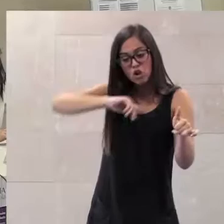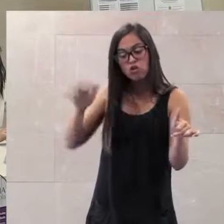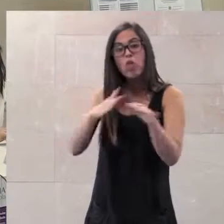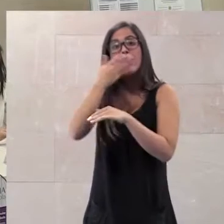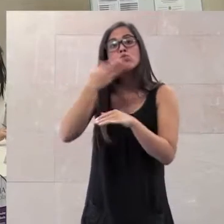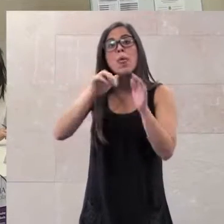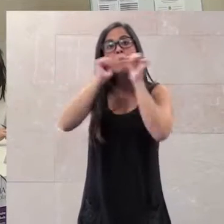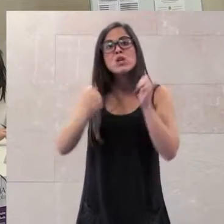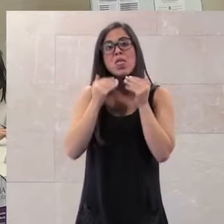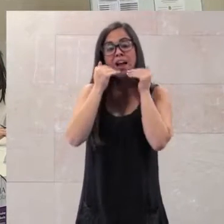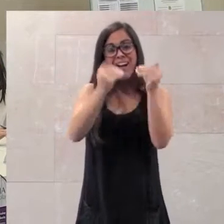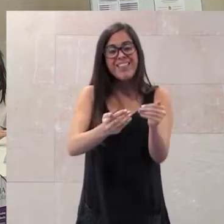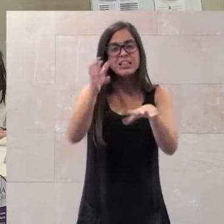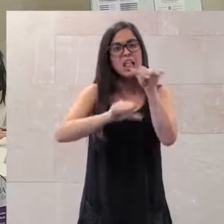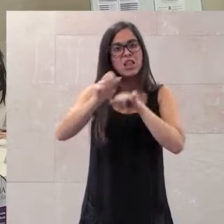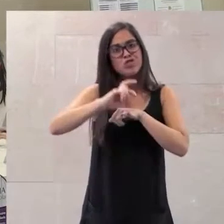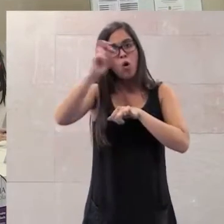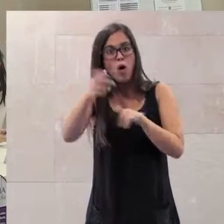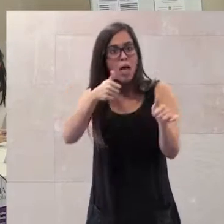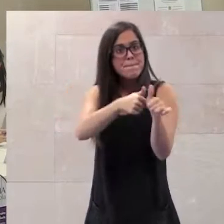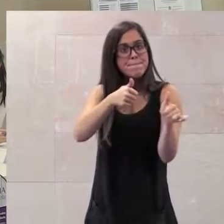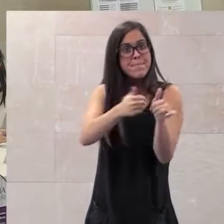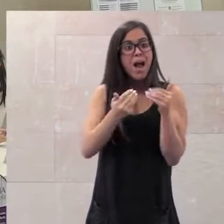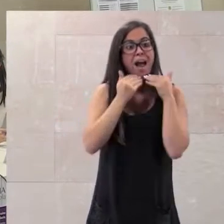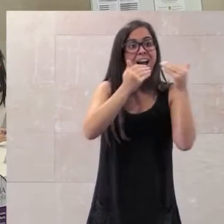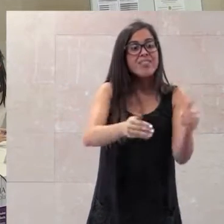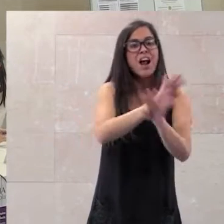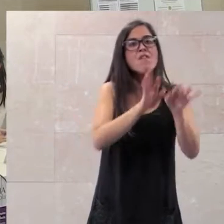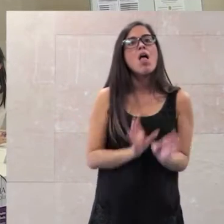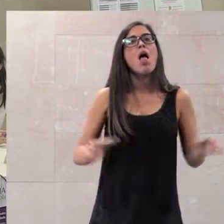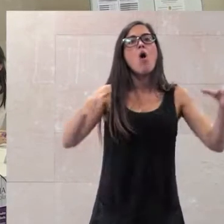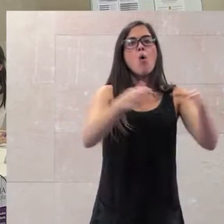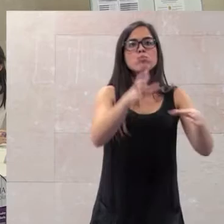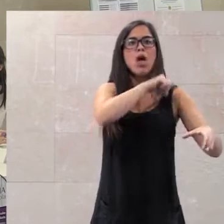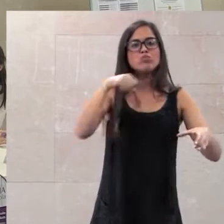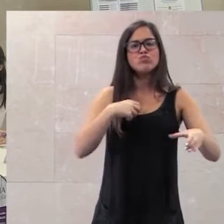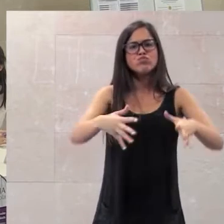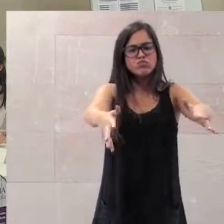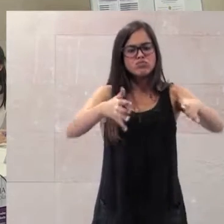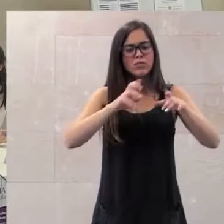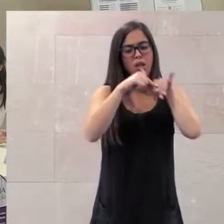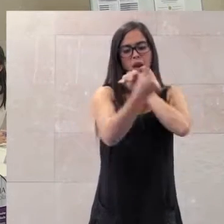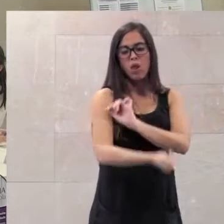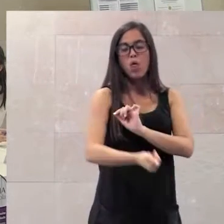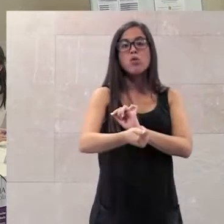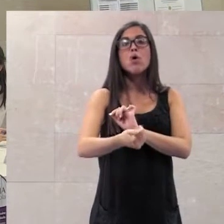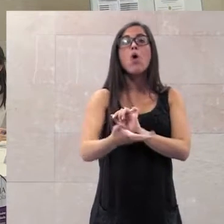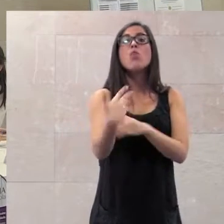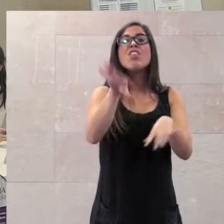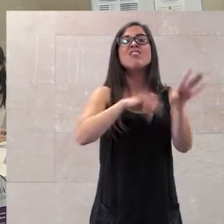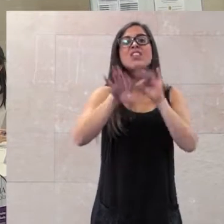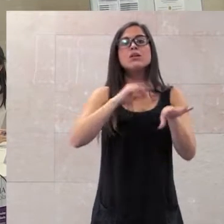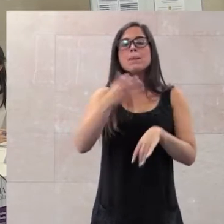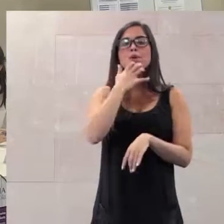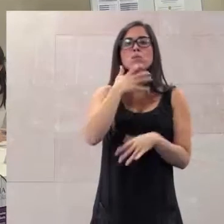del Área y de otras asociaciones que han hecho ese acompañamiento y hoy en día funcionan de forma autónoma, participan en los espacios de toma de decisión y de poder, como es